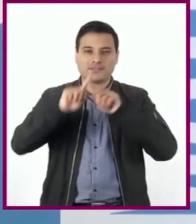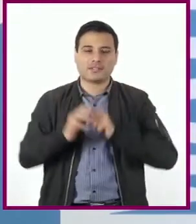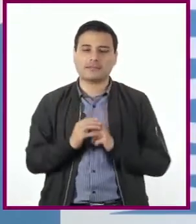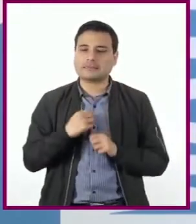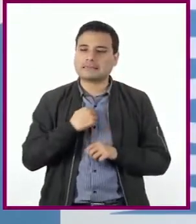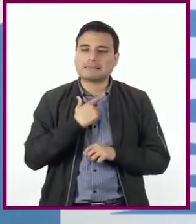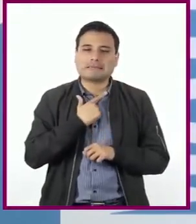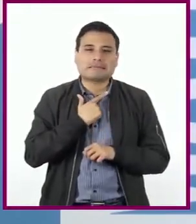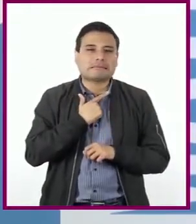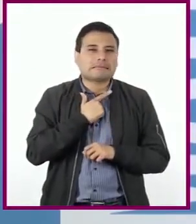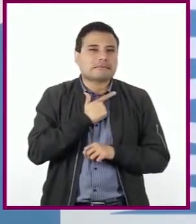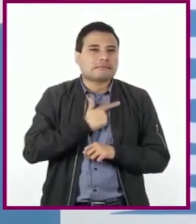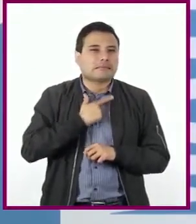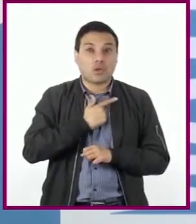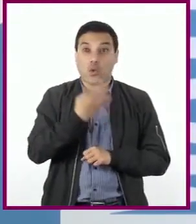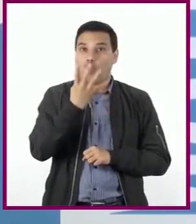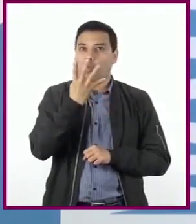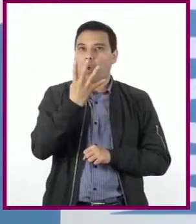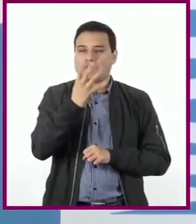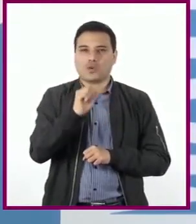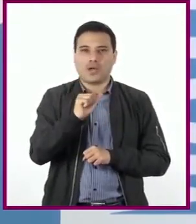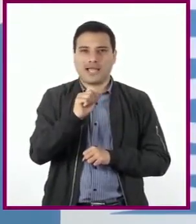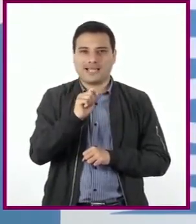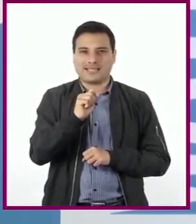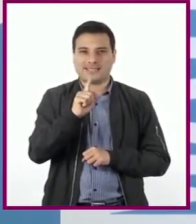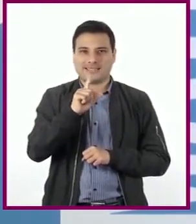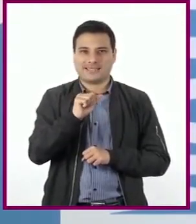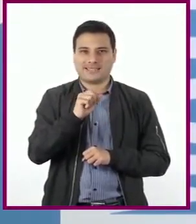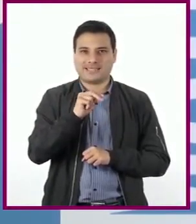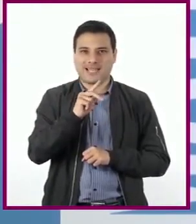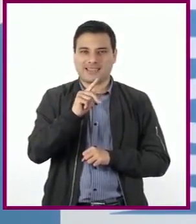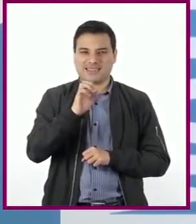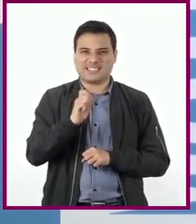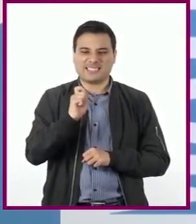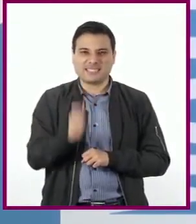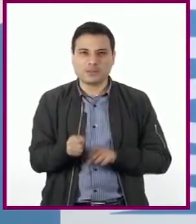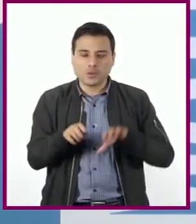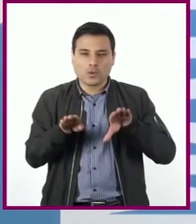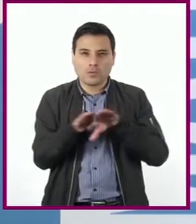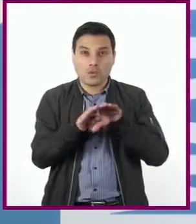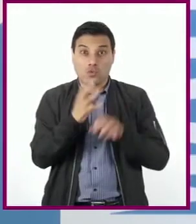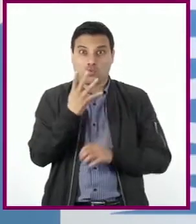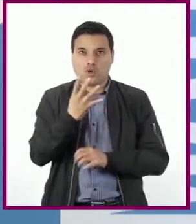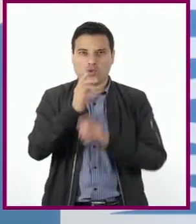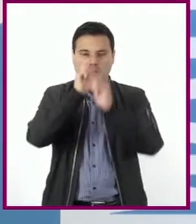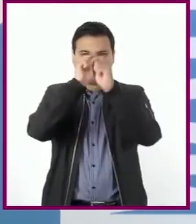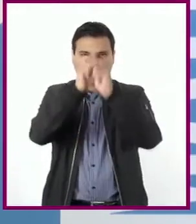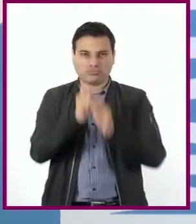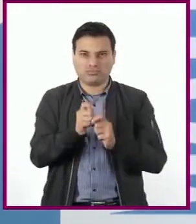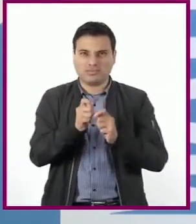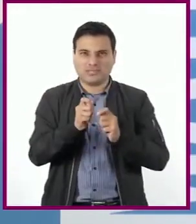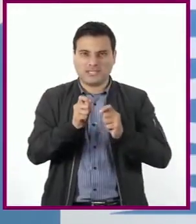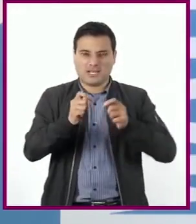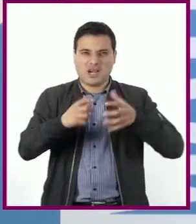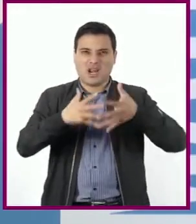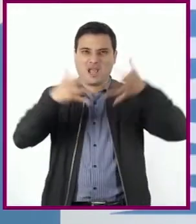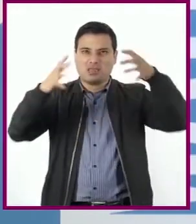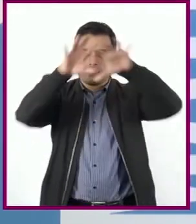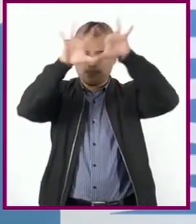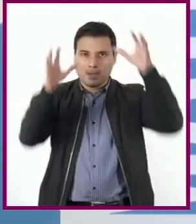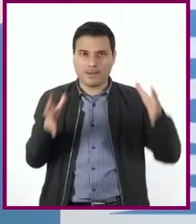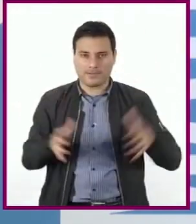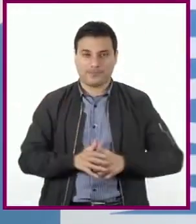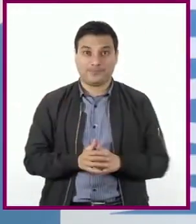mucho los 4 Atlantes, que son enormes esculturas talladas en piedra basáltica. Los